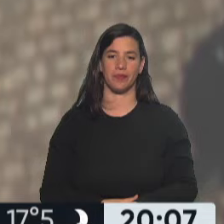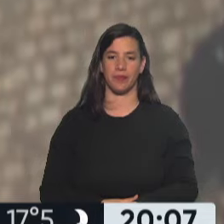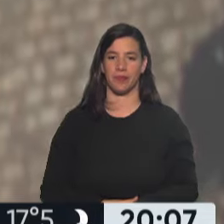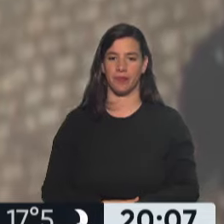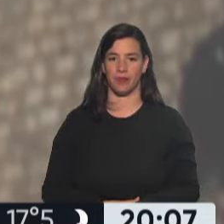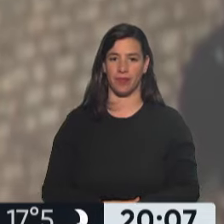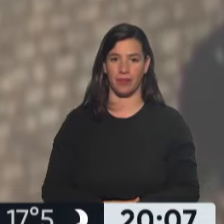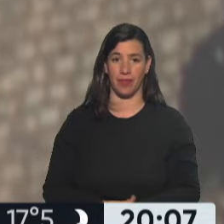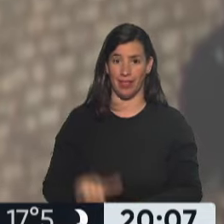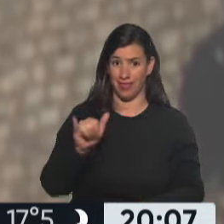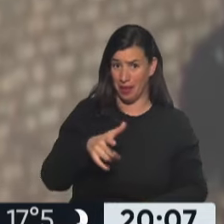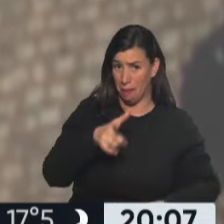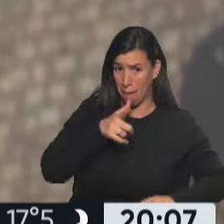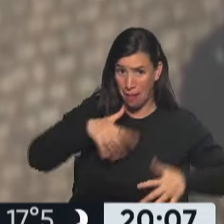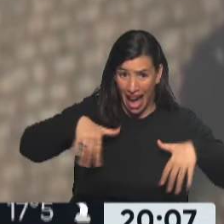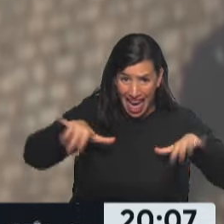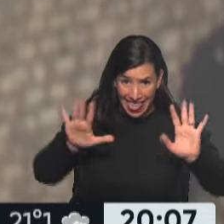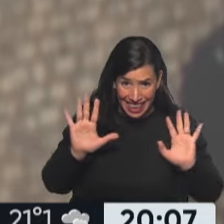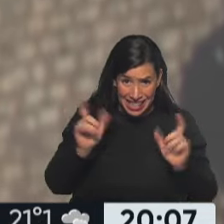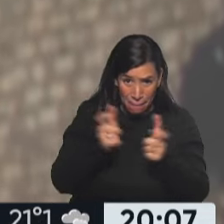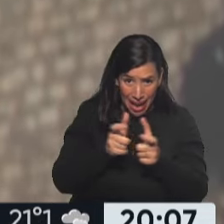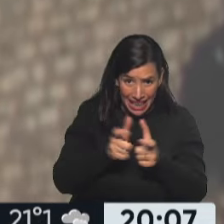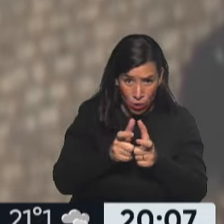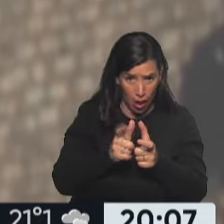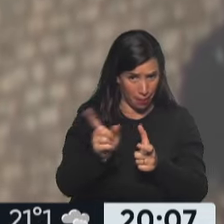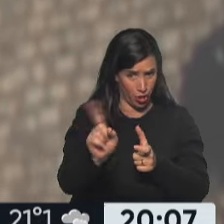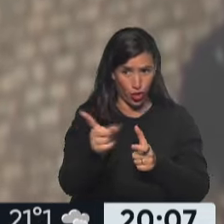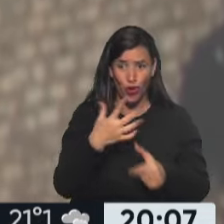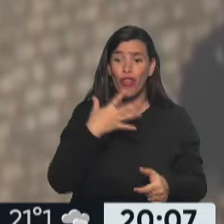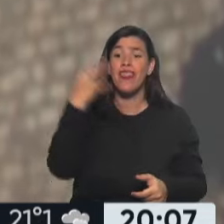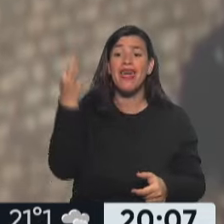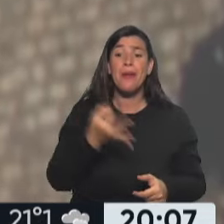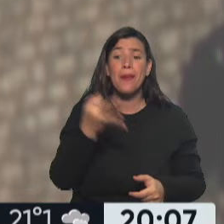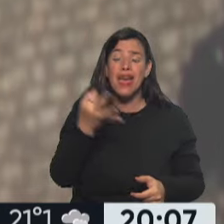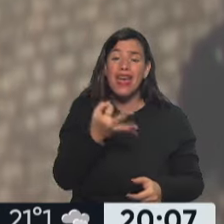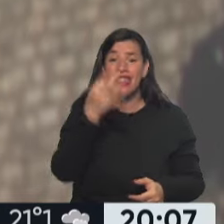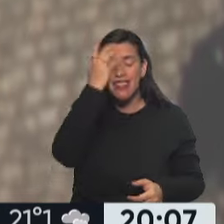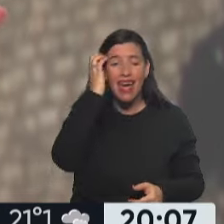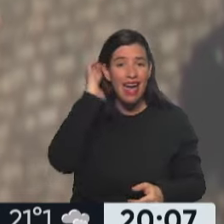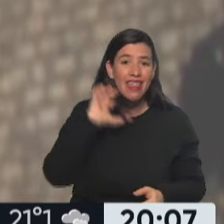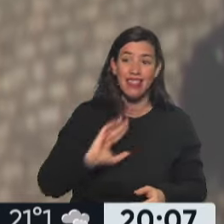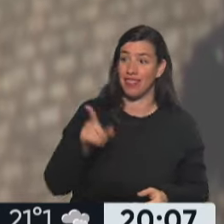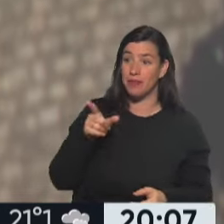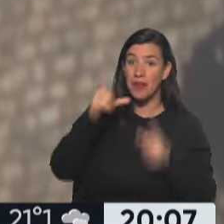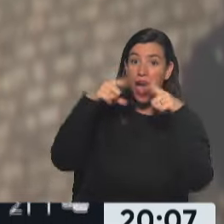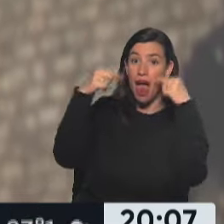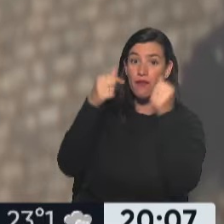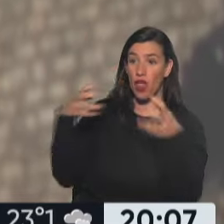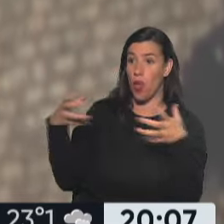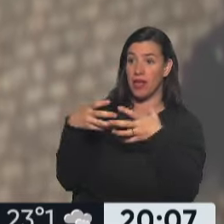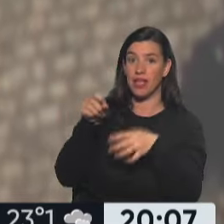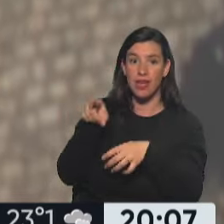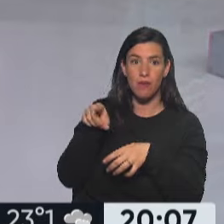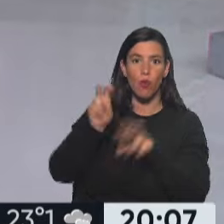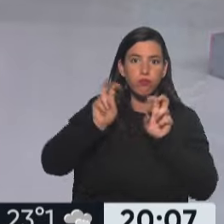Y sí, parece ficción, coincidimos todos, pero es la realidad. Es lo que recorrió Alfredo Simón junto al equipo del